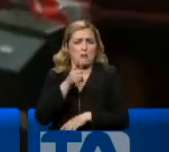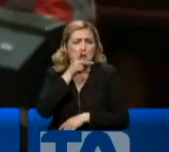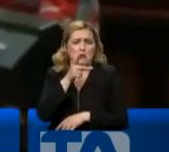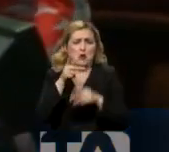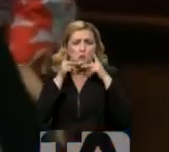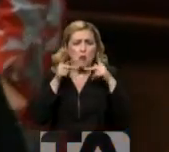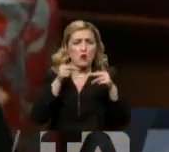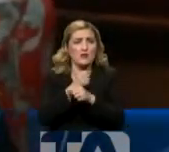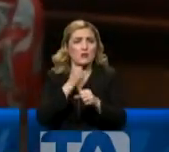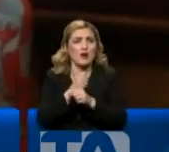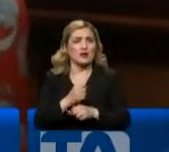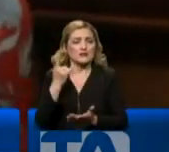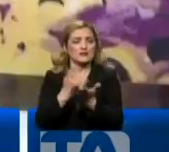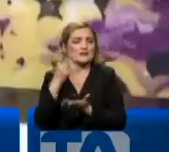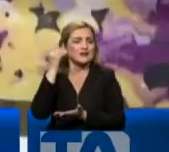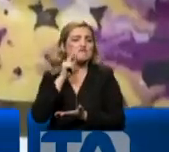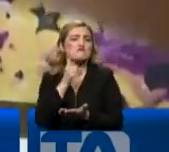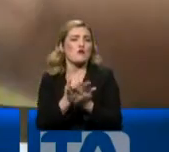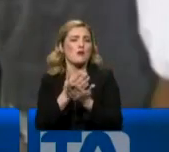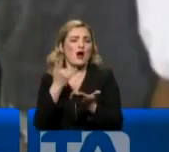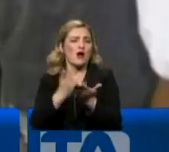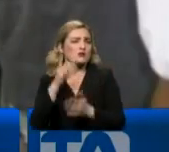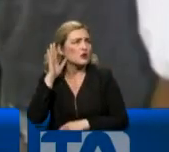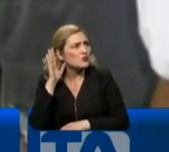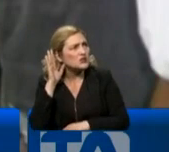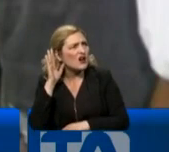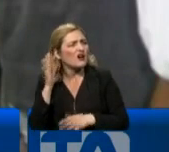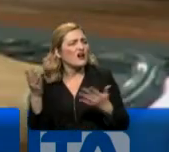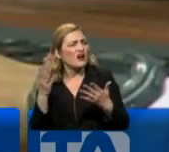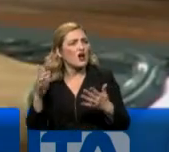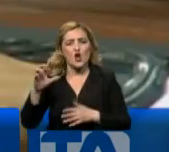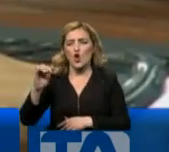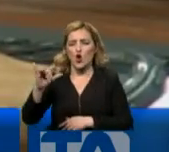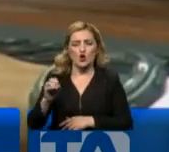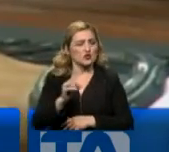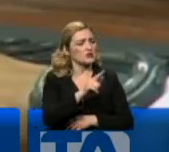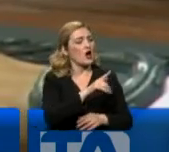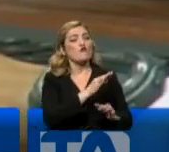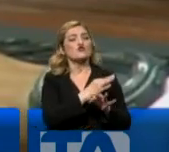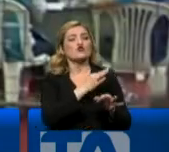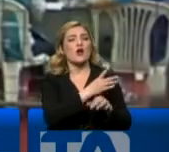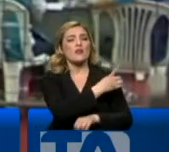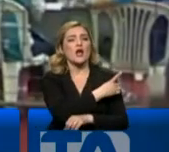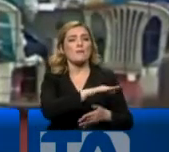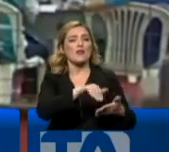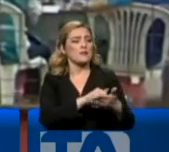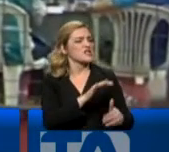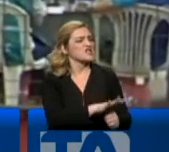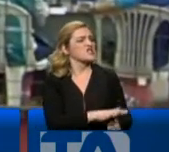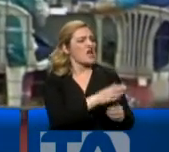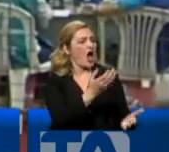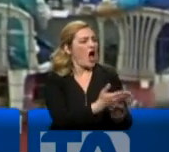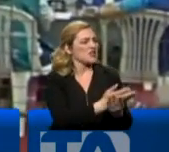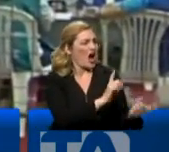Y sobre un audio presentado por la legisladora Yanine Cruz, donde se escucha a Loyo presionando a un funcionario de la delegación de Manabí en las